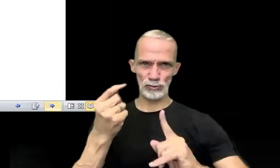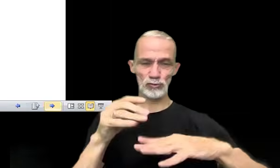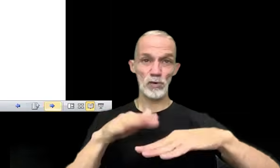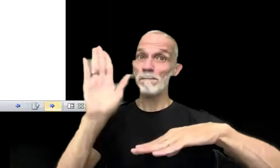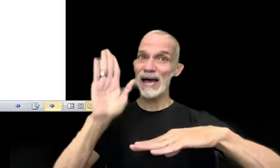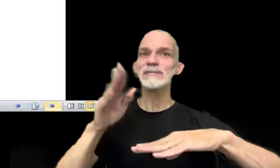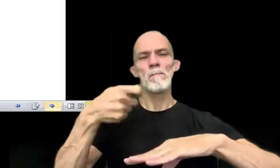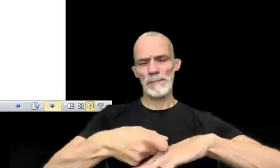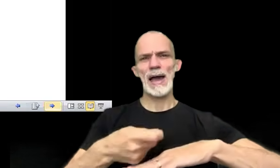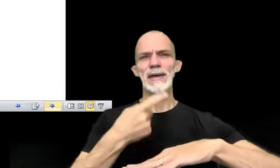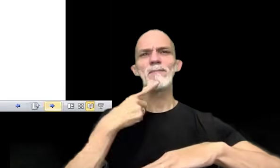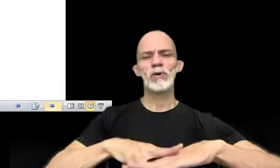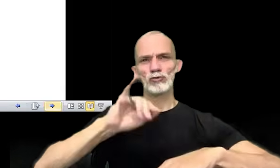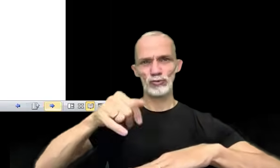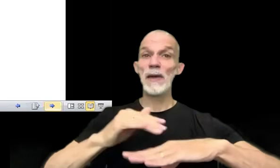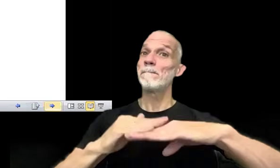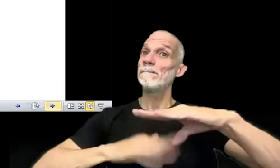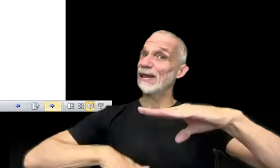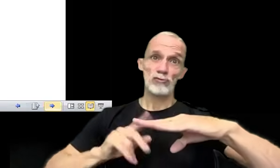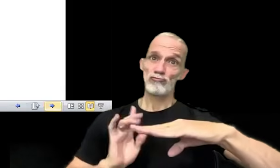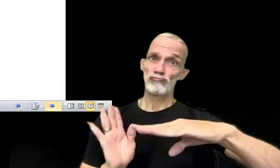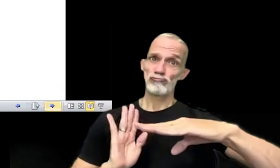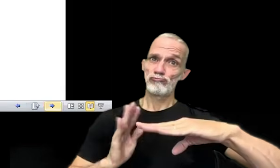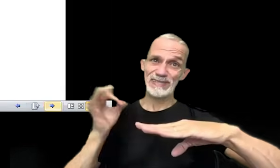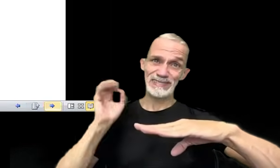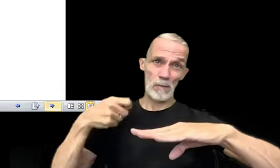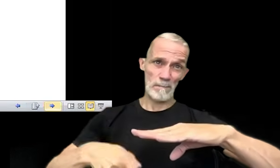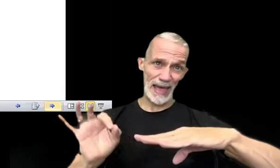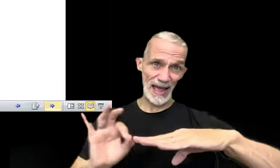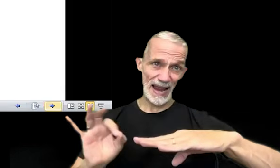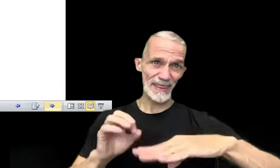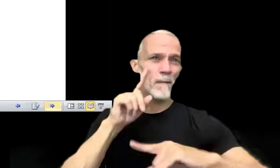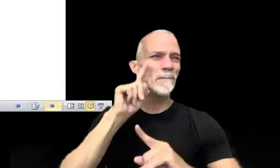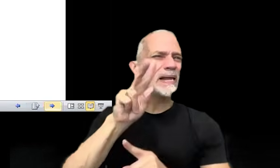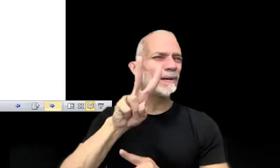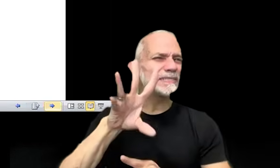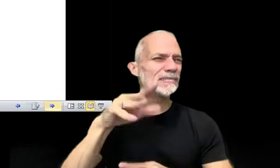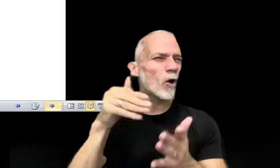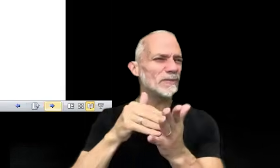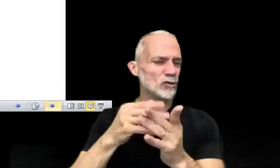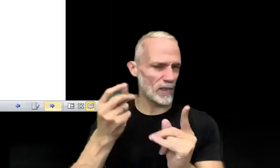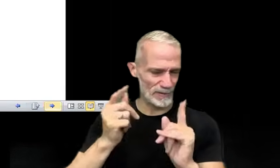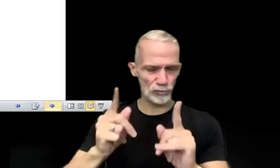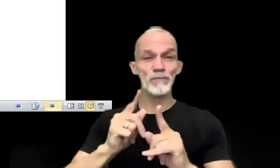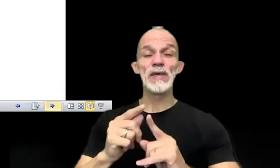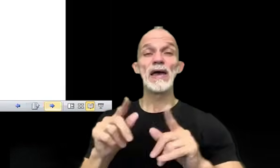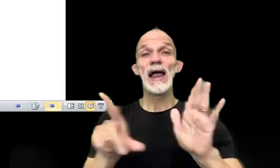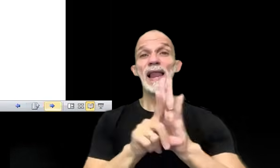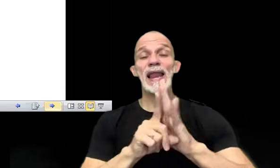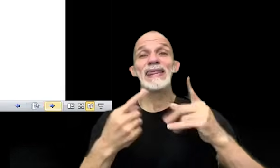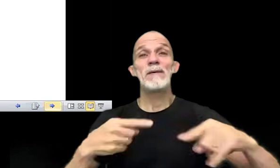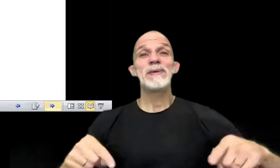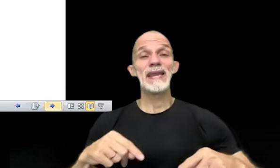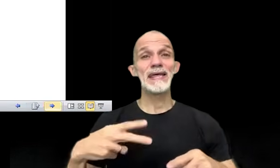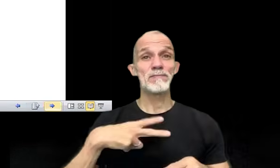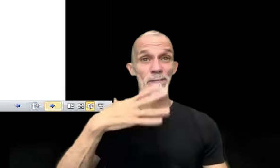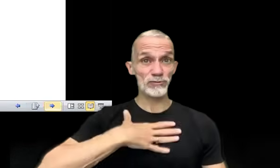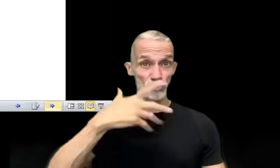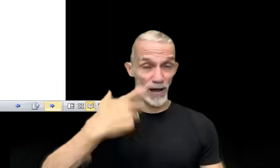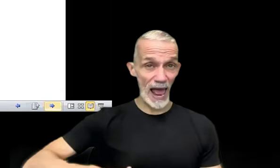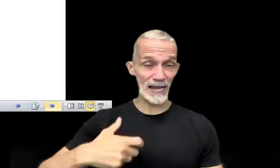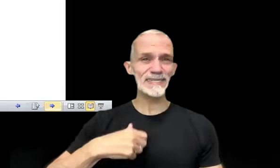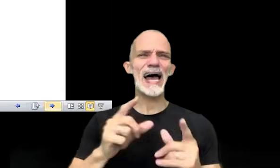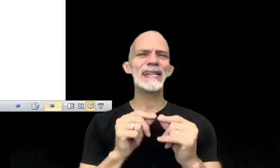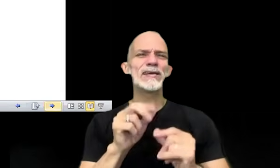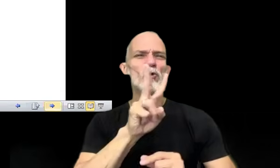a quedar alcanzados por el tributo únicamente lo que supere este monto. Recuerden que La ley de bienes personales en el artículo